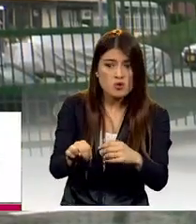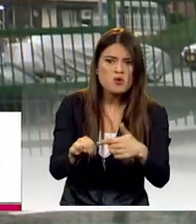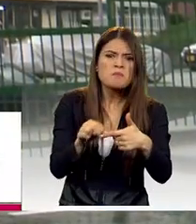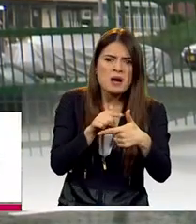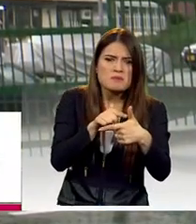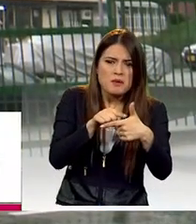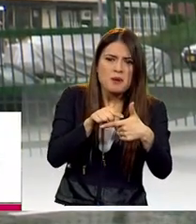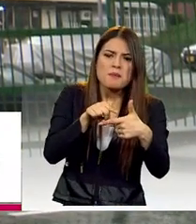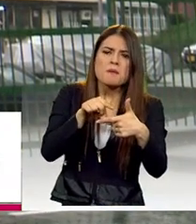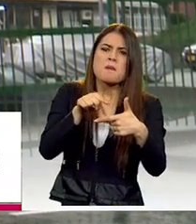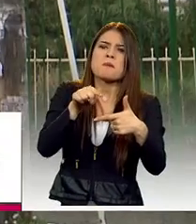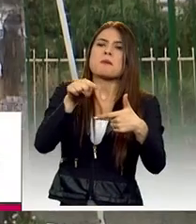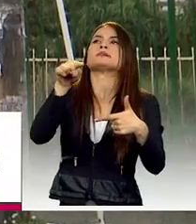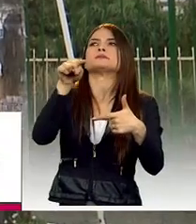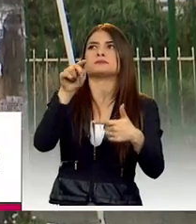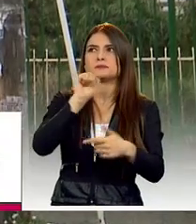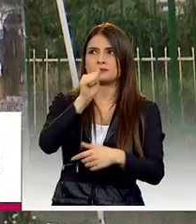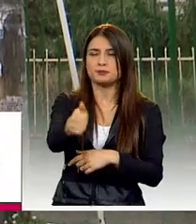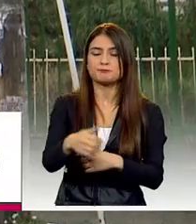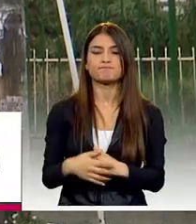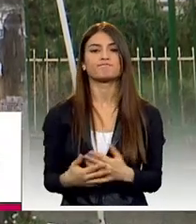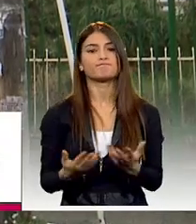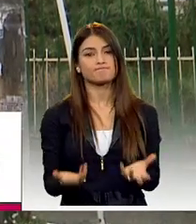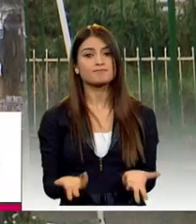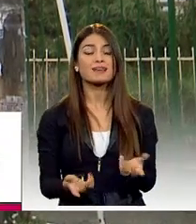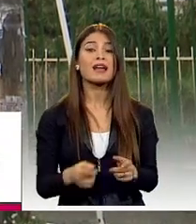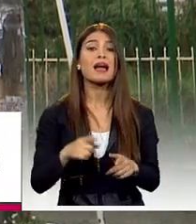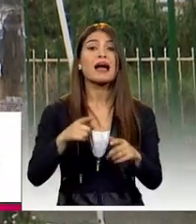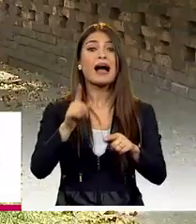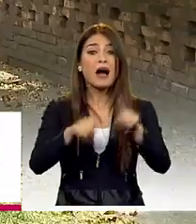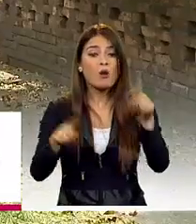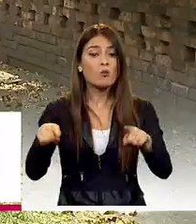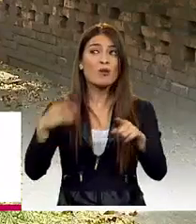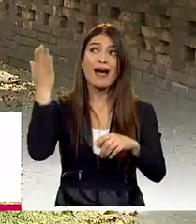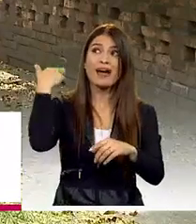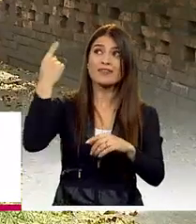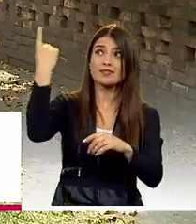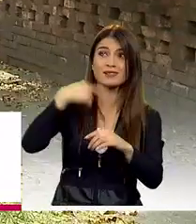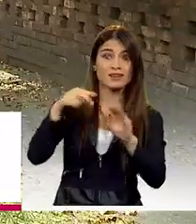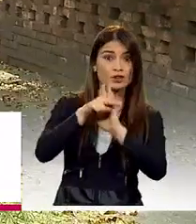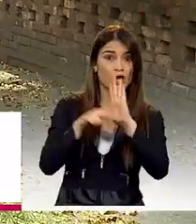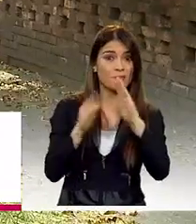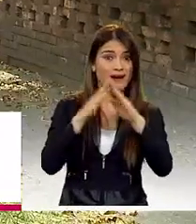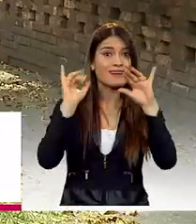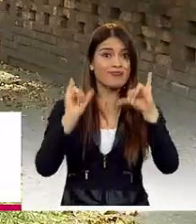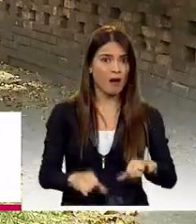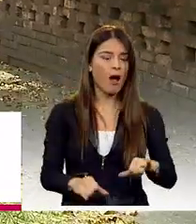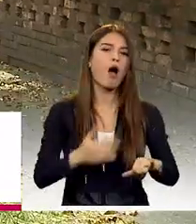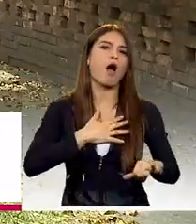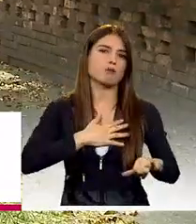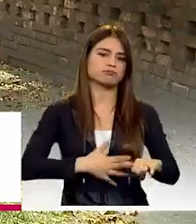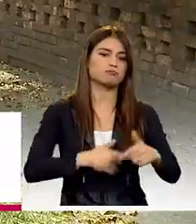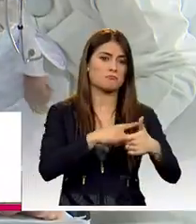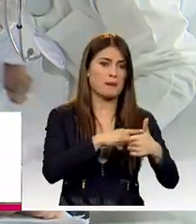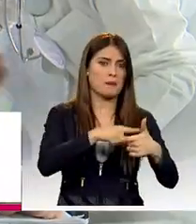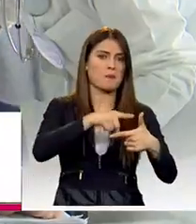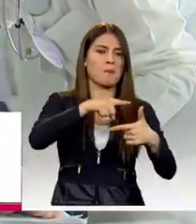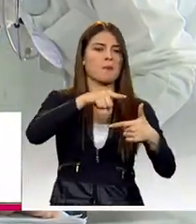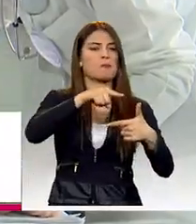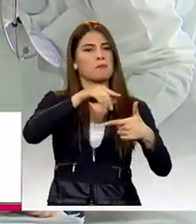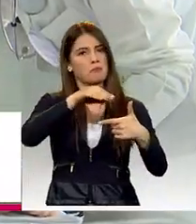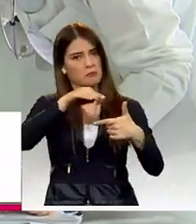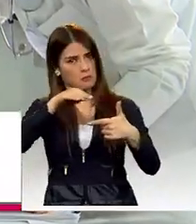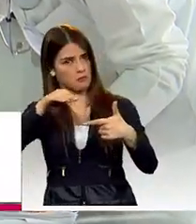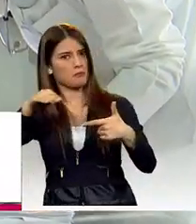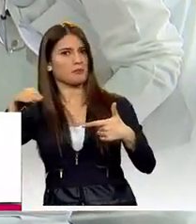Los resultados de estar en casa y atender el decreto de aislamiento preventivo ha hecho que se contenga la curva de contagios. Sin embargo, los